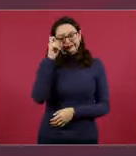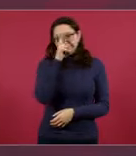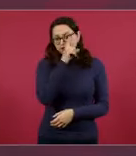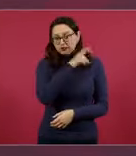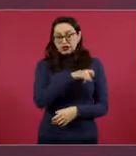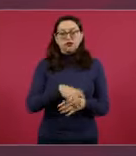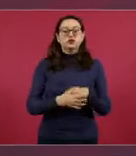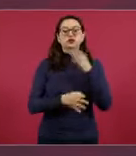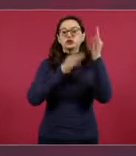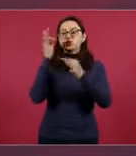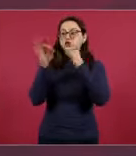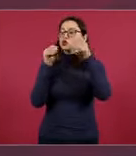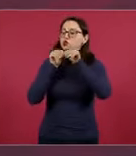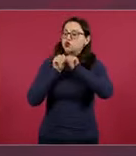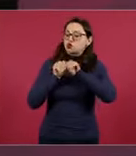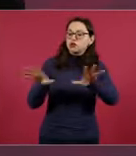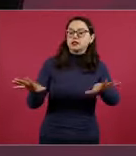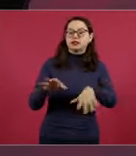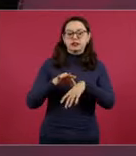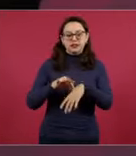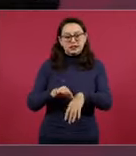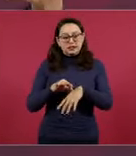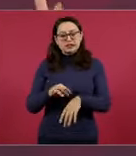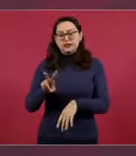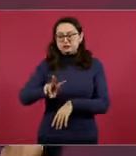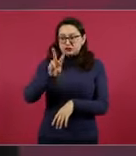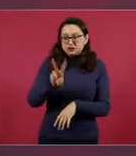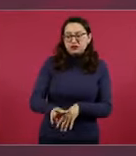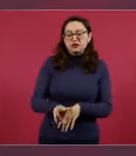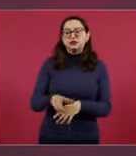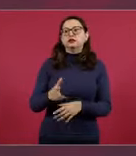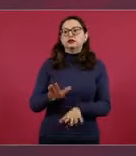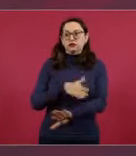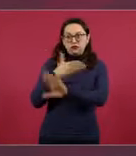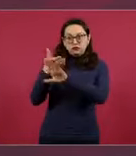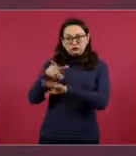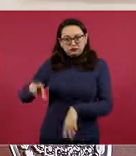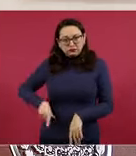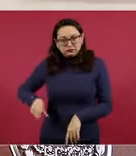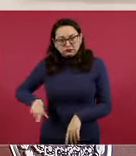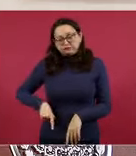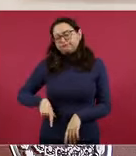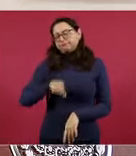o noticias que no le convenían al régimen.